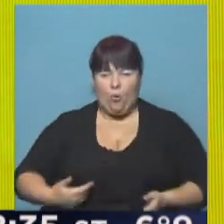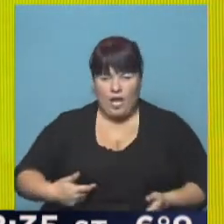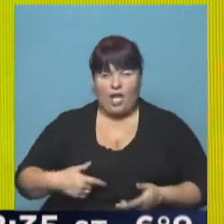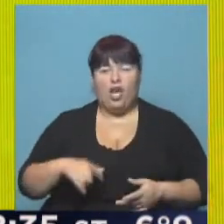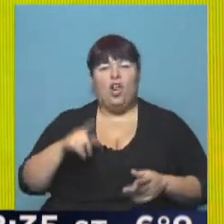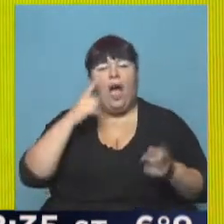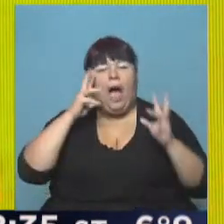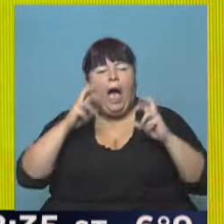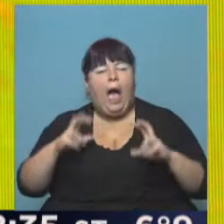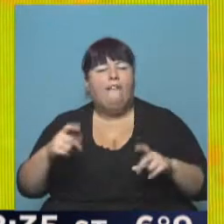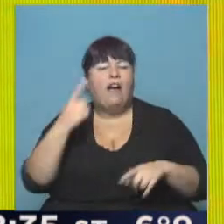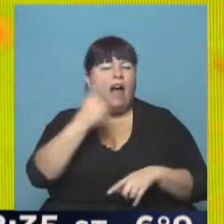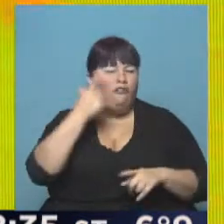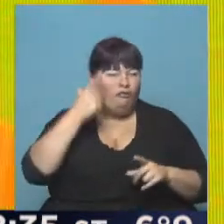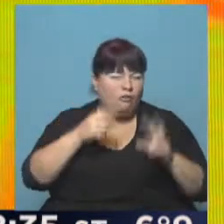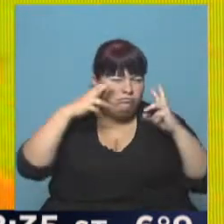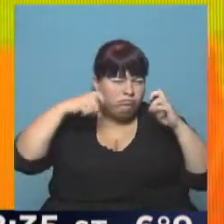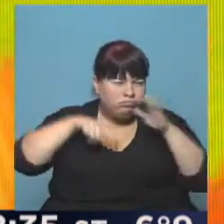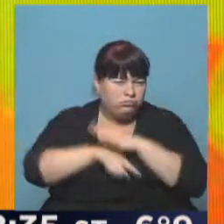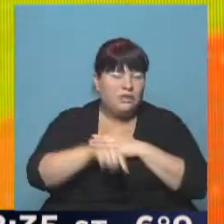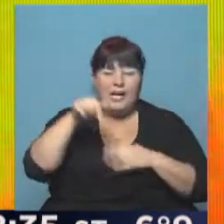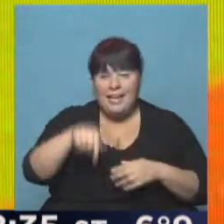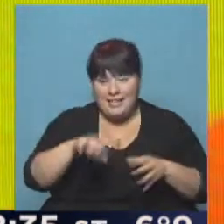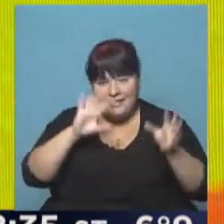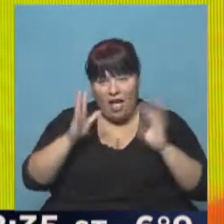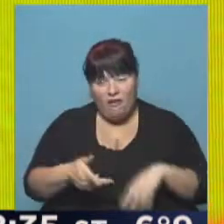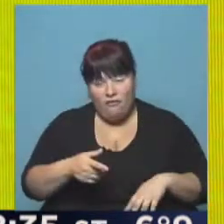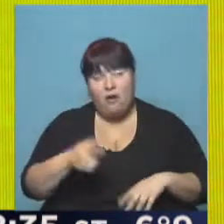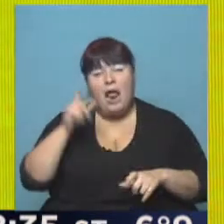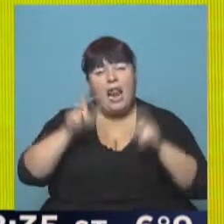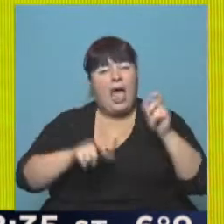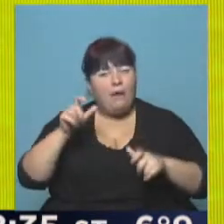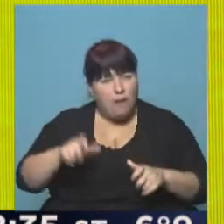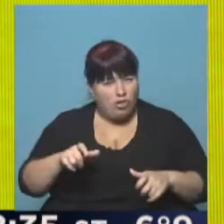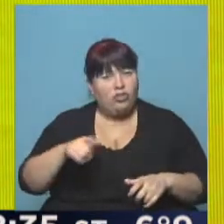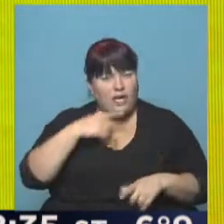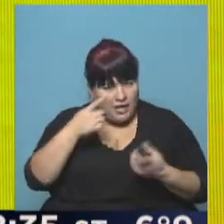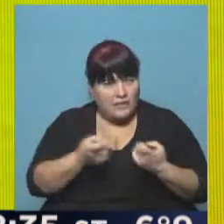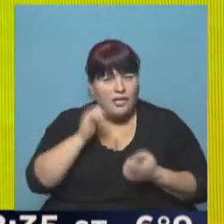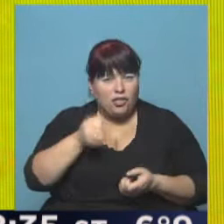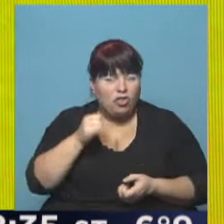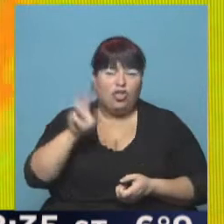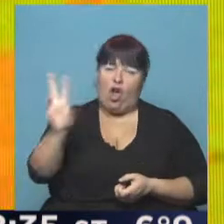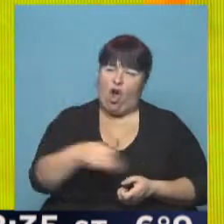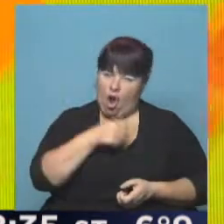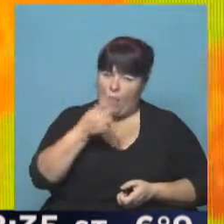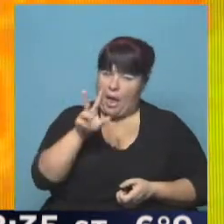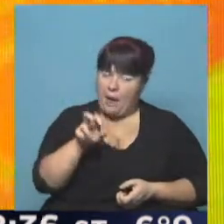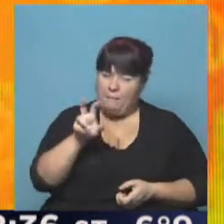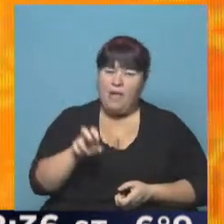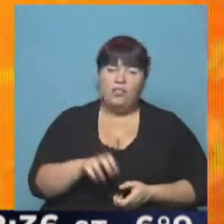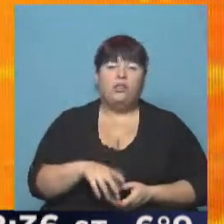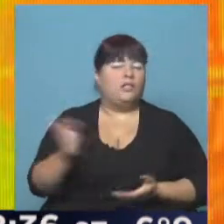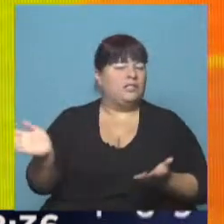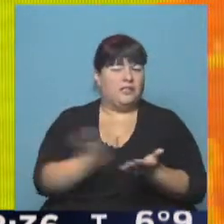hacer una revisión exhaustiva y en este sentido muchas personas que sí merecían cobrar la pensión le